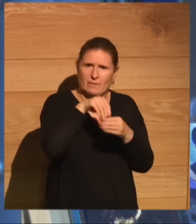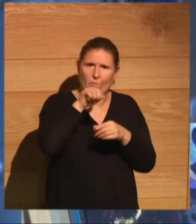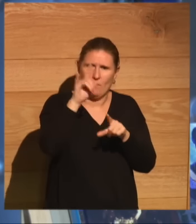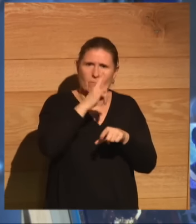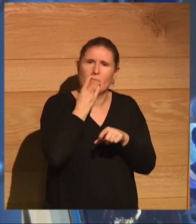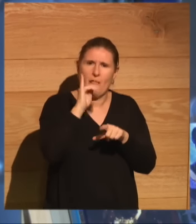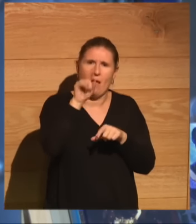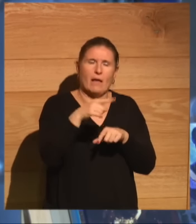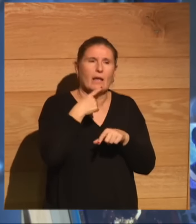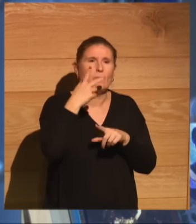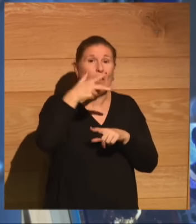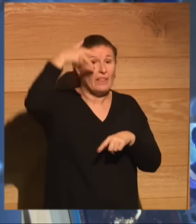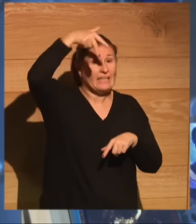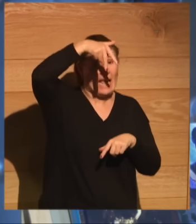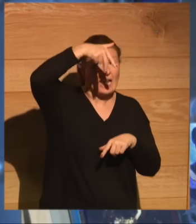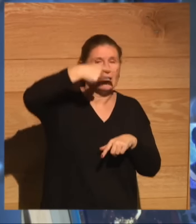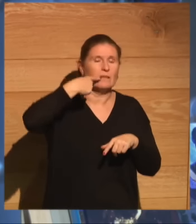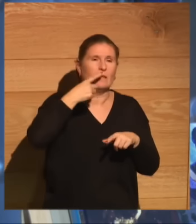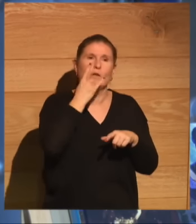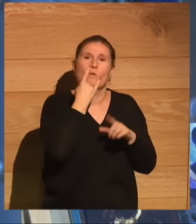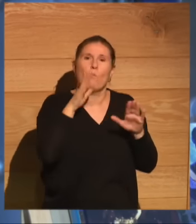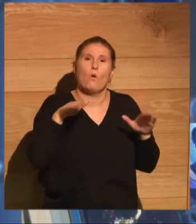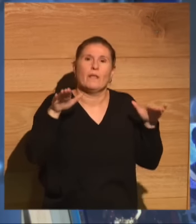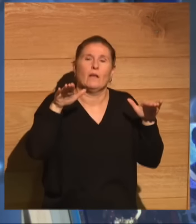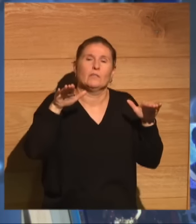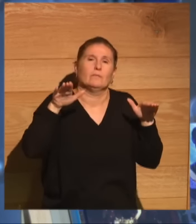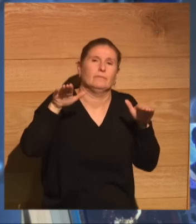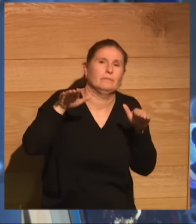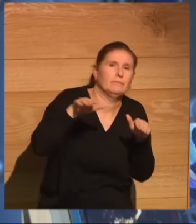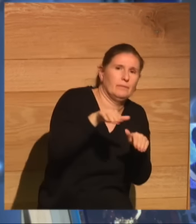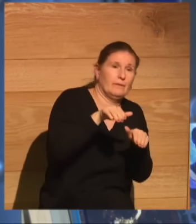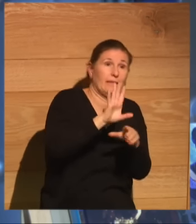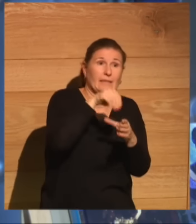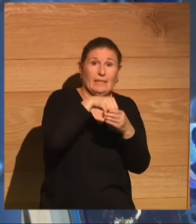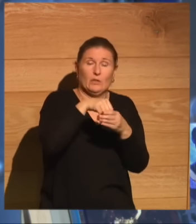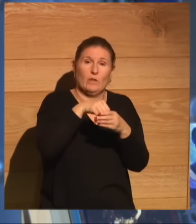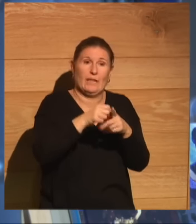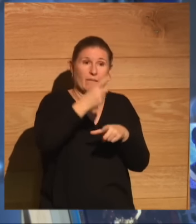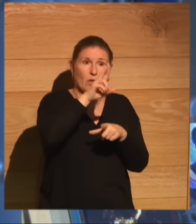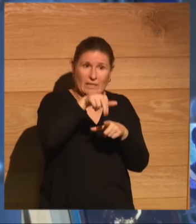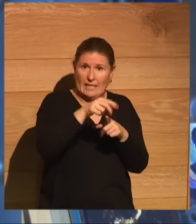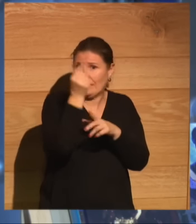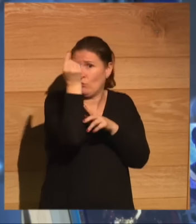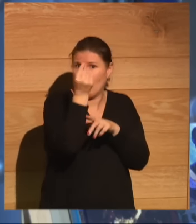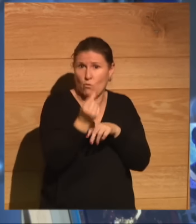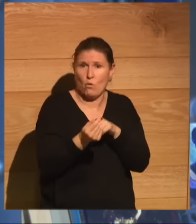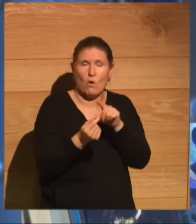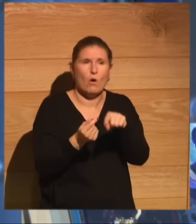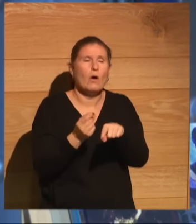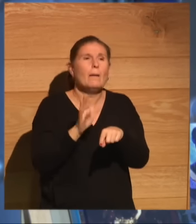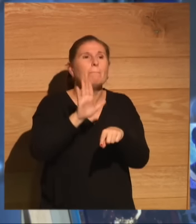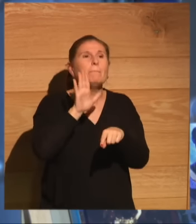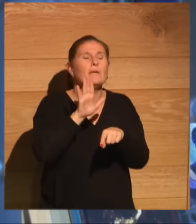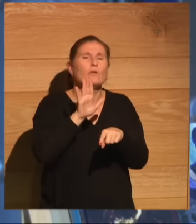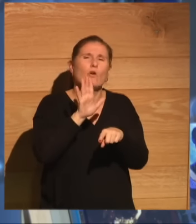plano cenital en el que el murciélago se repliega dentro del edificio y es un dibujo animado. Pero eso no funciona